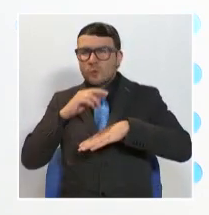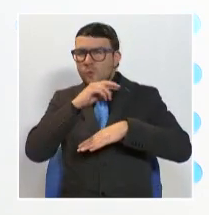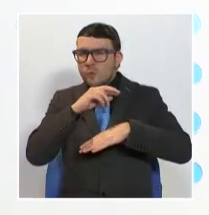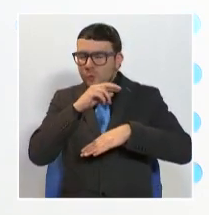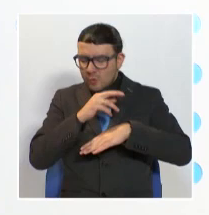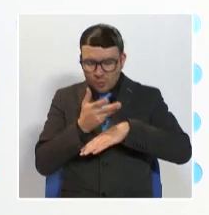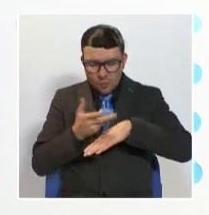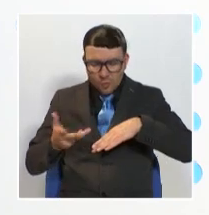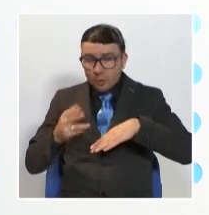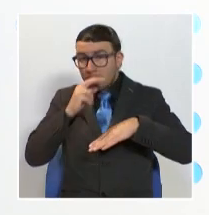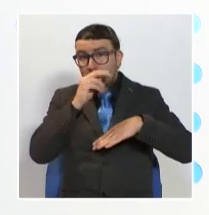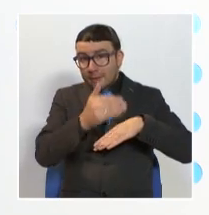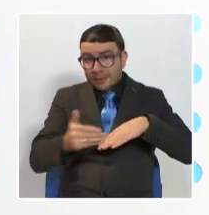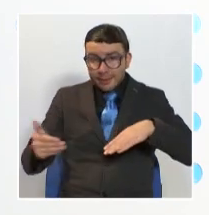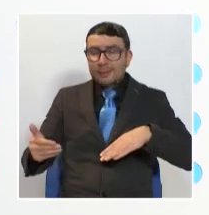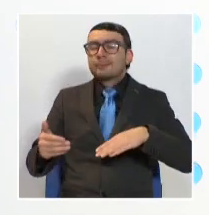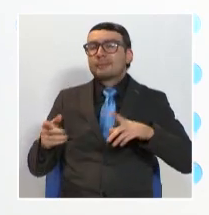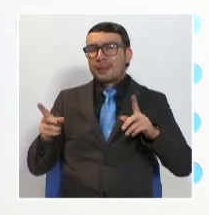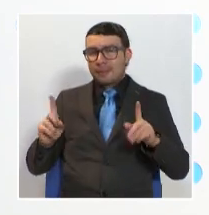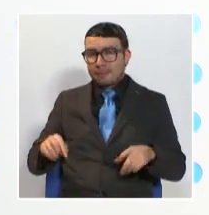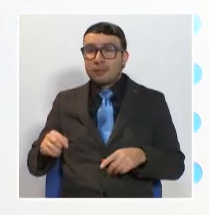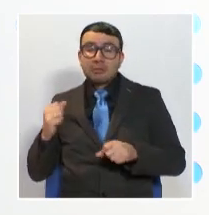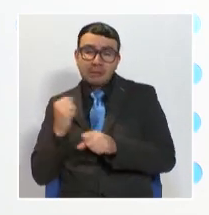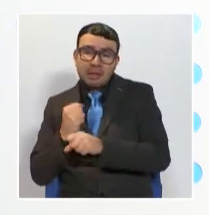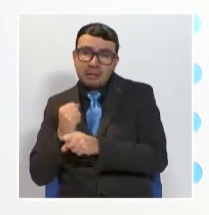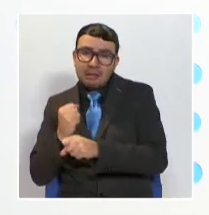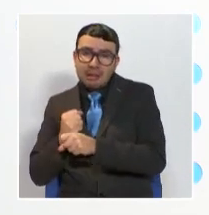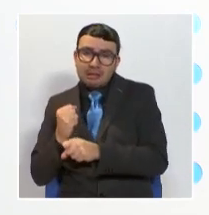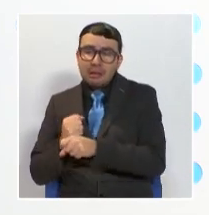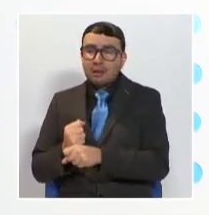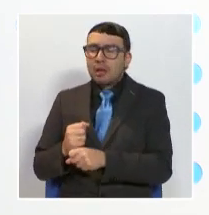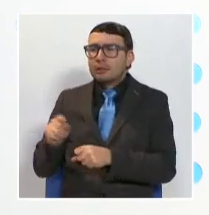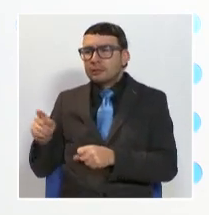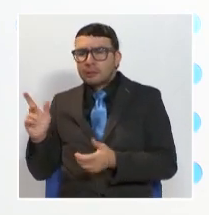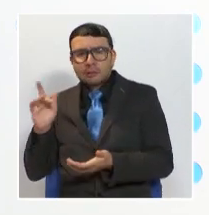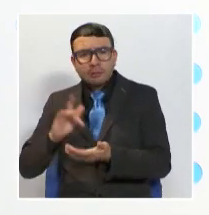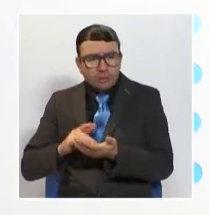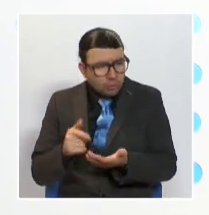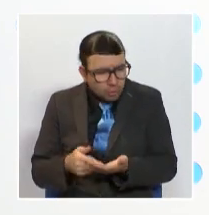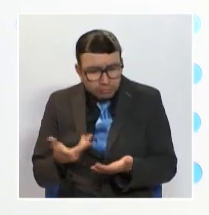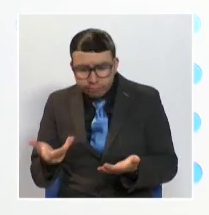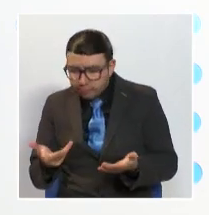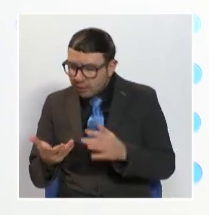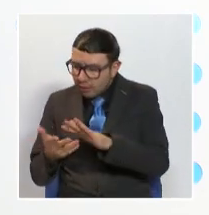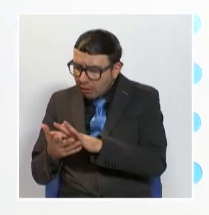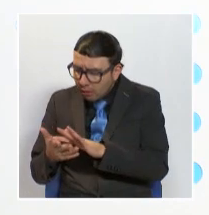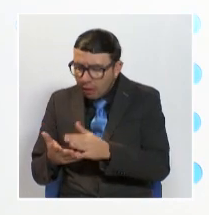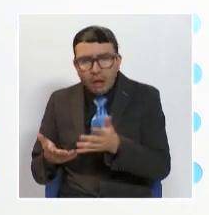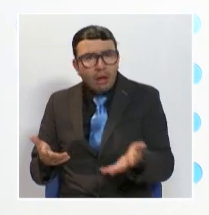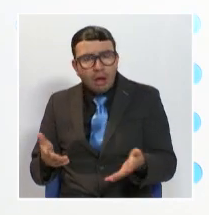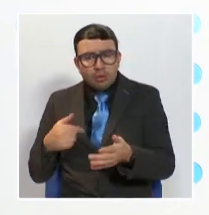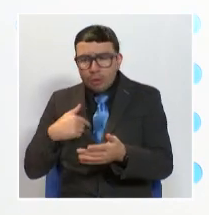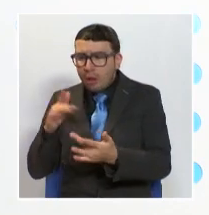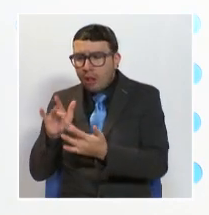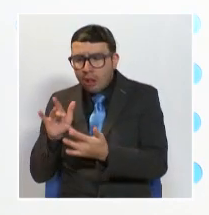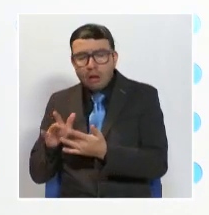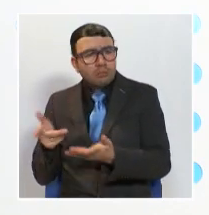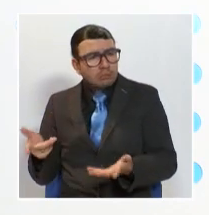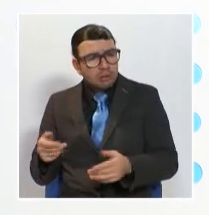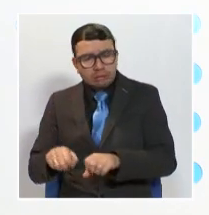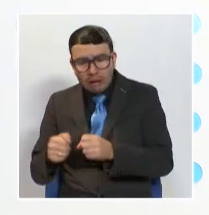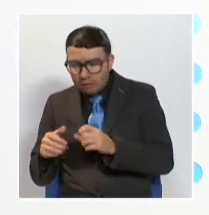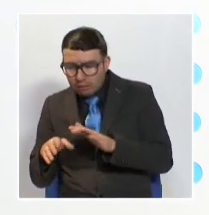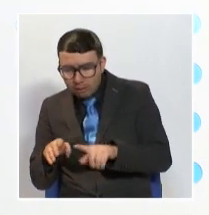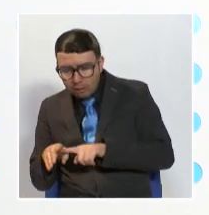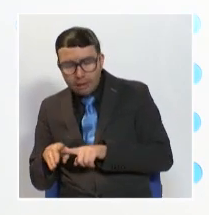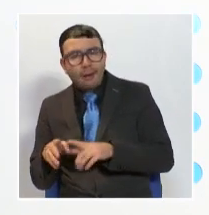niños y las dermatosis ocupacionales, los pacientes que van por dermatitis de contacto, es otro de los motivos frecuentes de consulta. En el